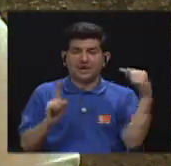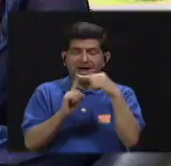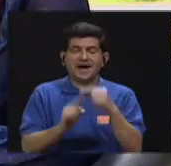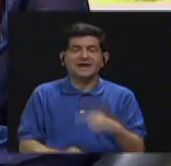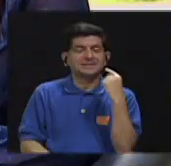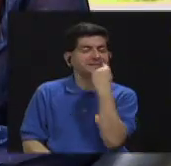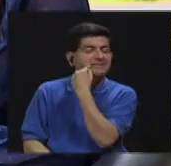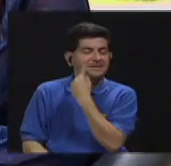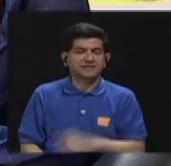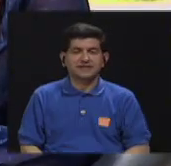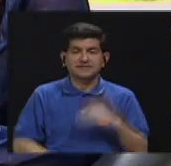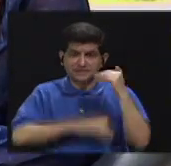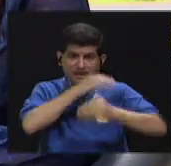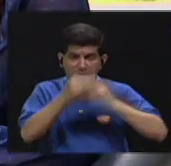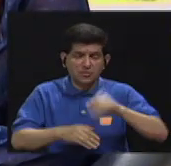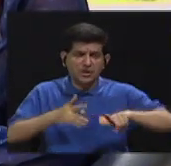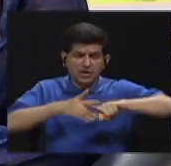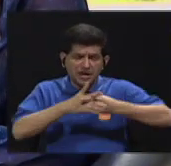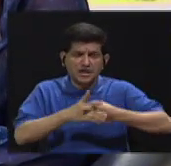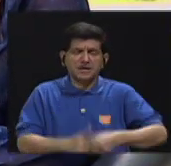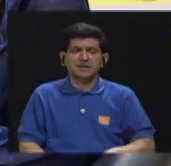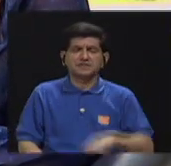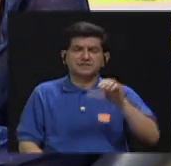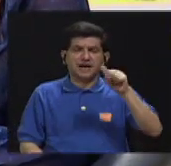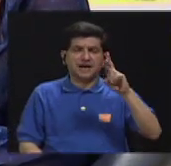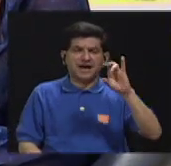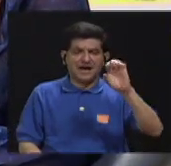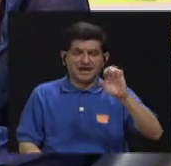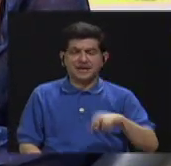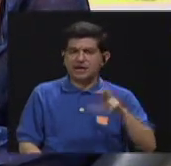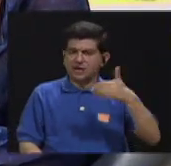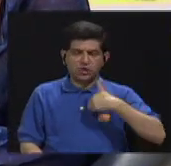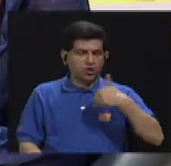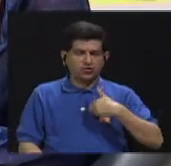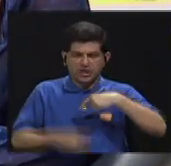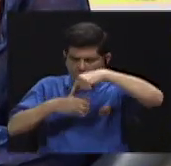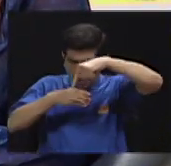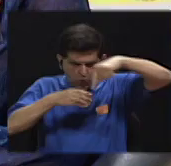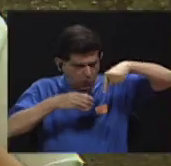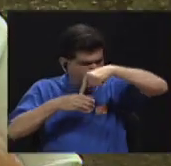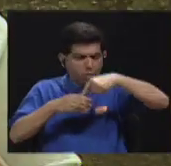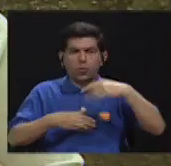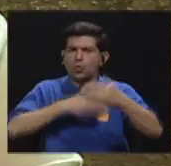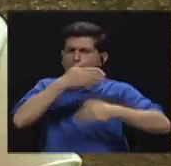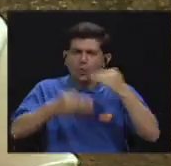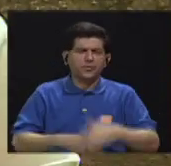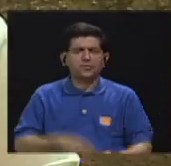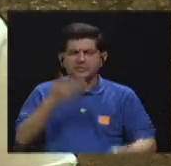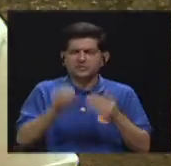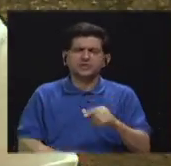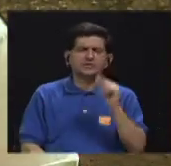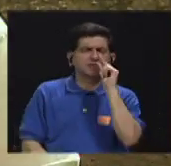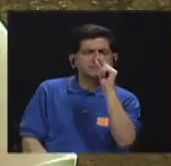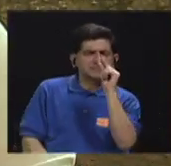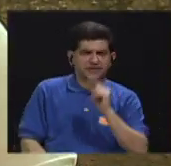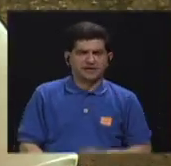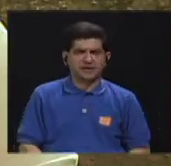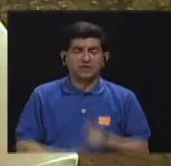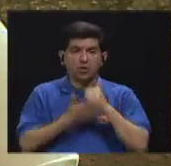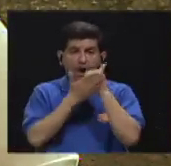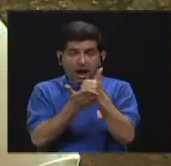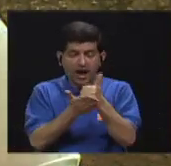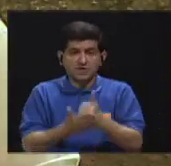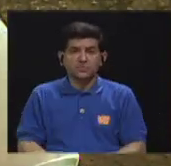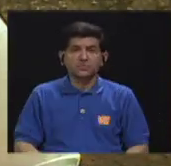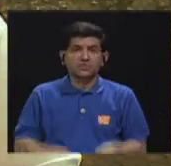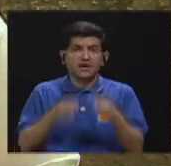diente. Y el diente que está en un proceso de inicio de la caries, ¿verdad? Que todavía no tenemos ese huecote, sino que está en un proceso más pequeño, pues ayuda